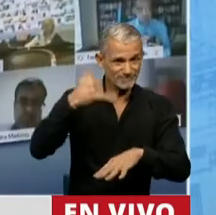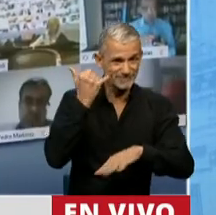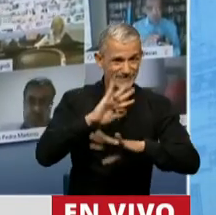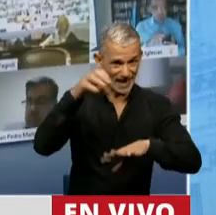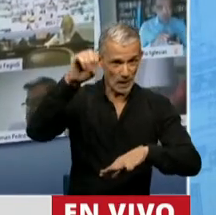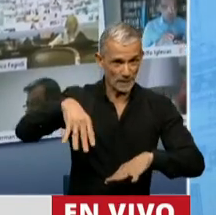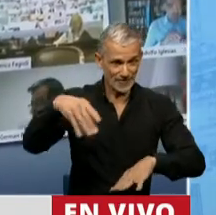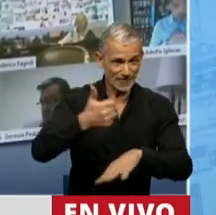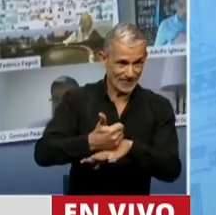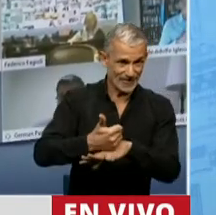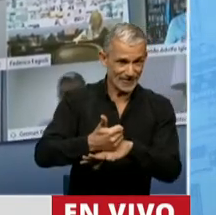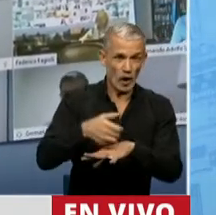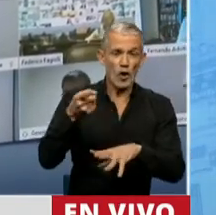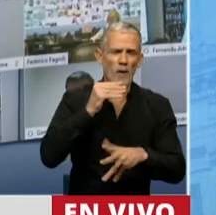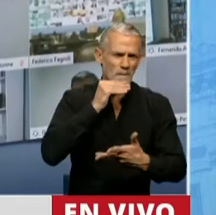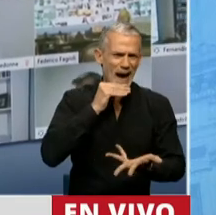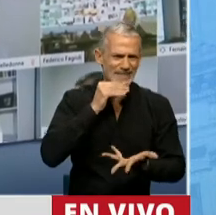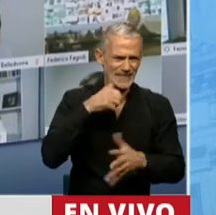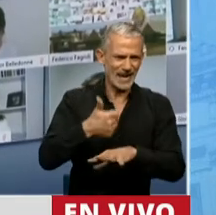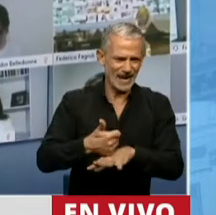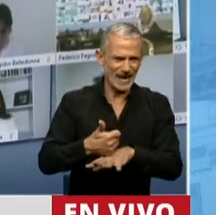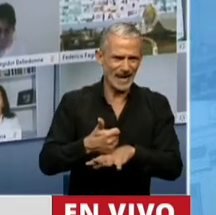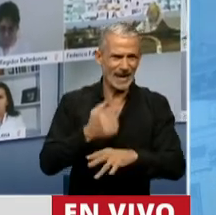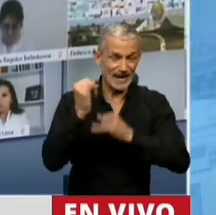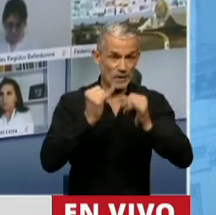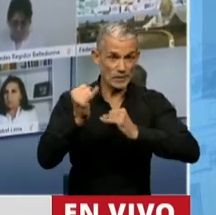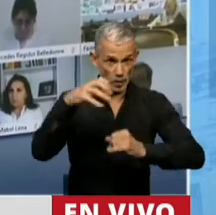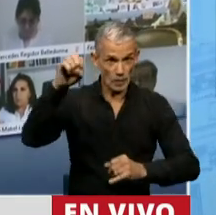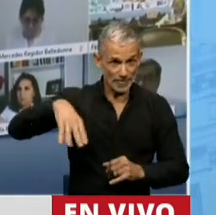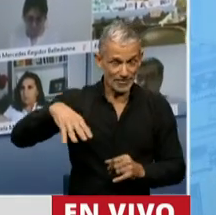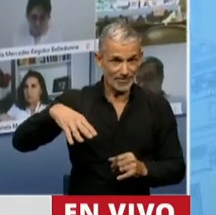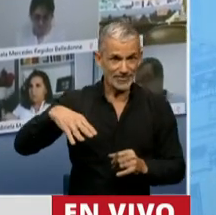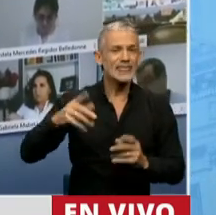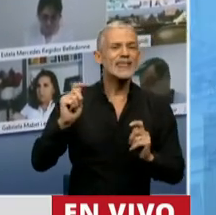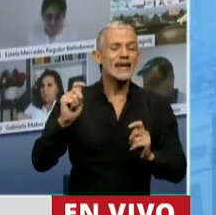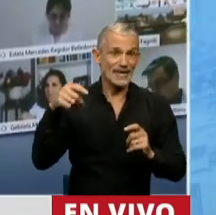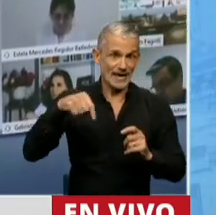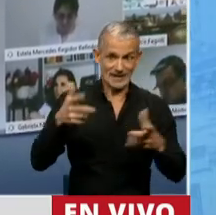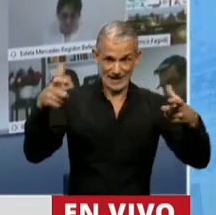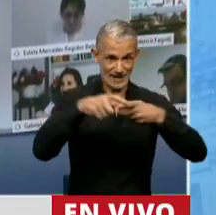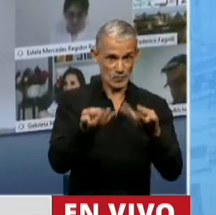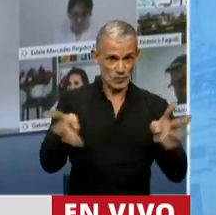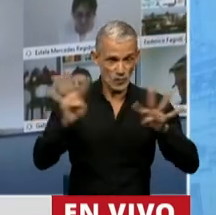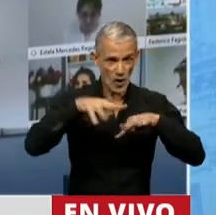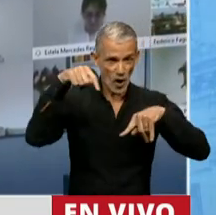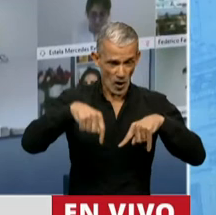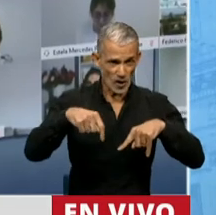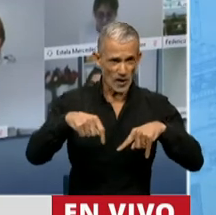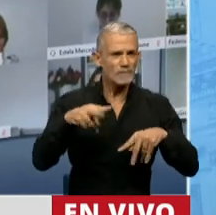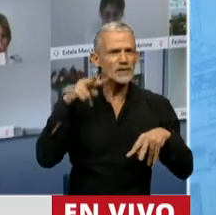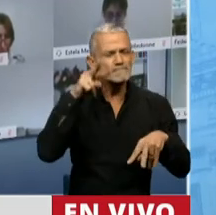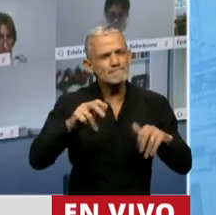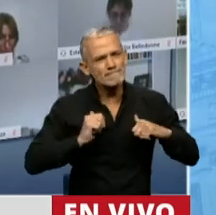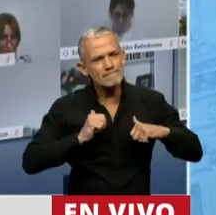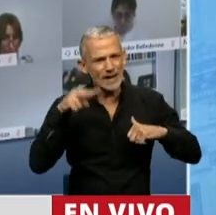presidente, o el presidente Massa, cuando comenzó la sesión, está presente en esta reunión,